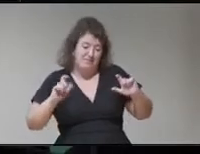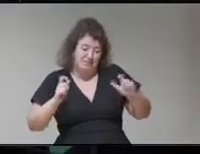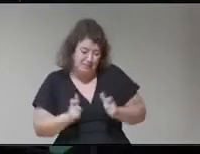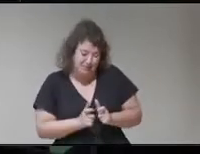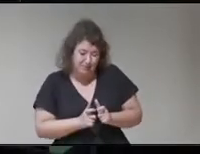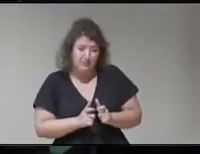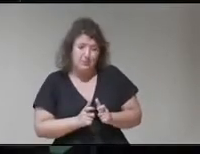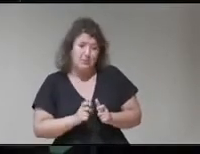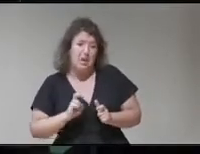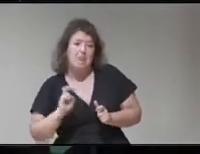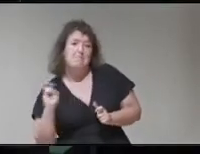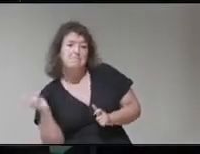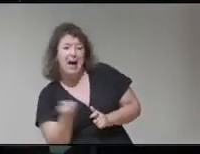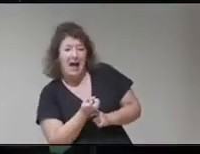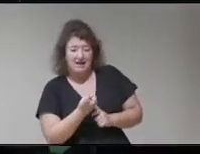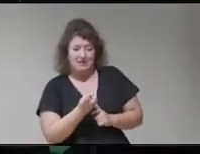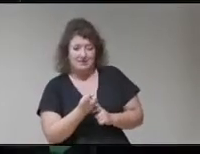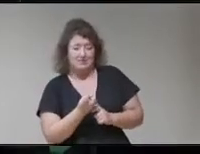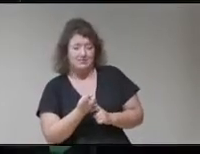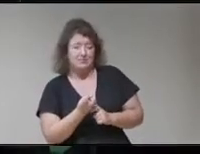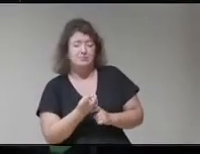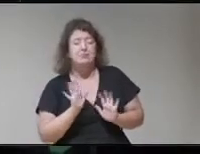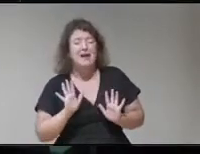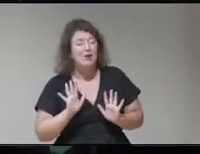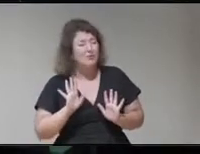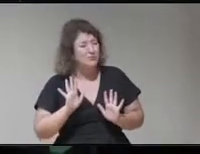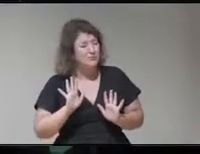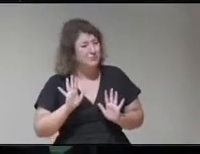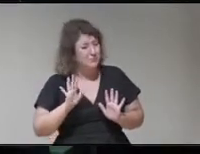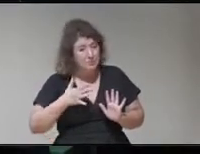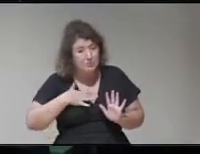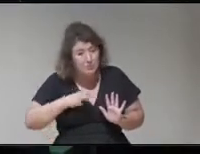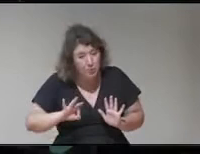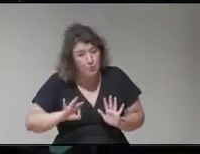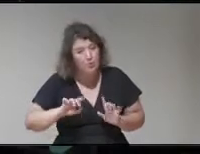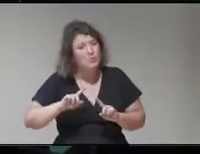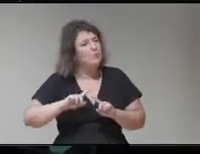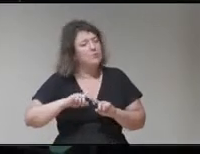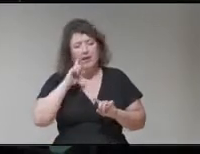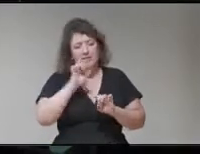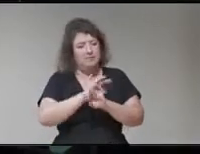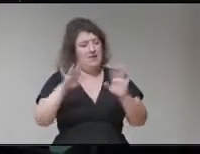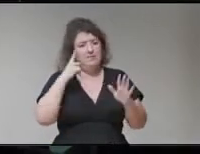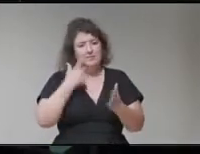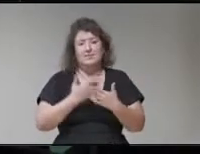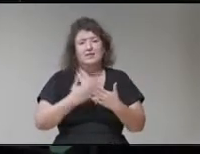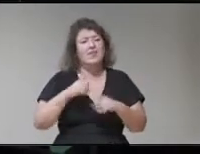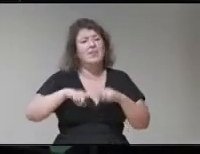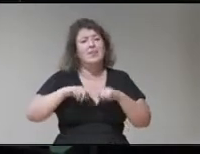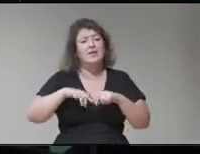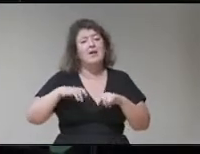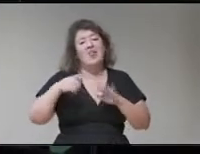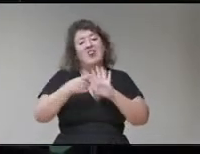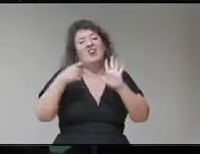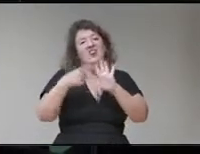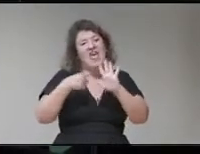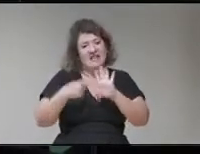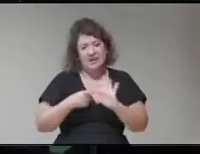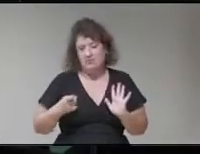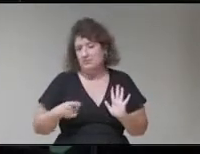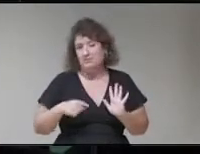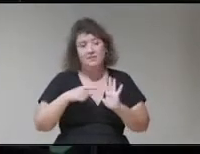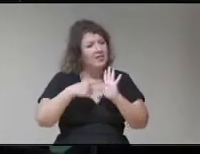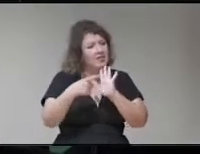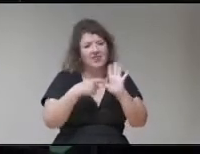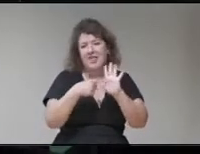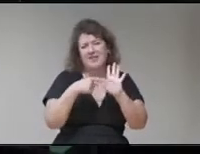la variabilidad microbiana, pero que eso se sobreimpone muy claramente con la dieta. La dieta es el